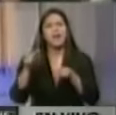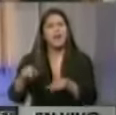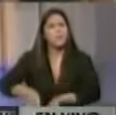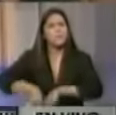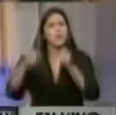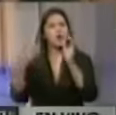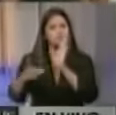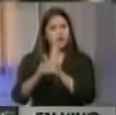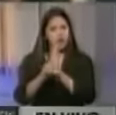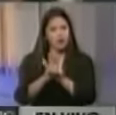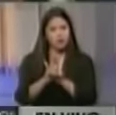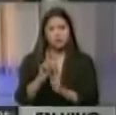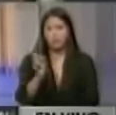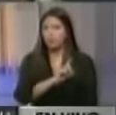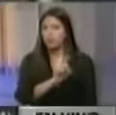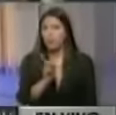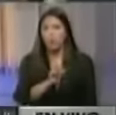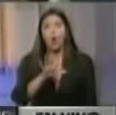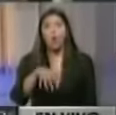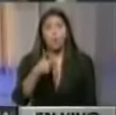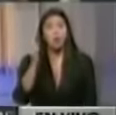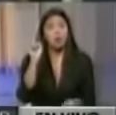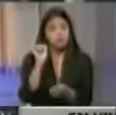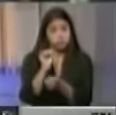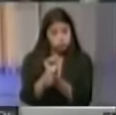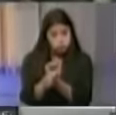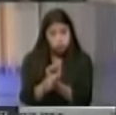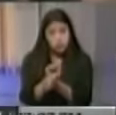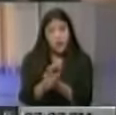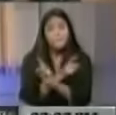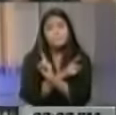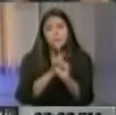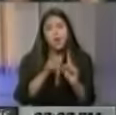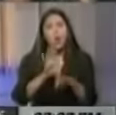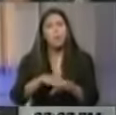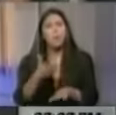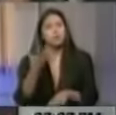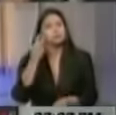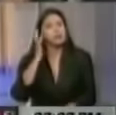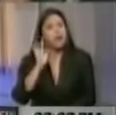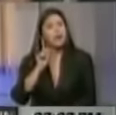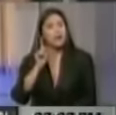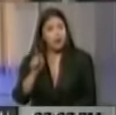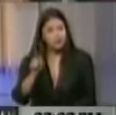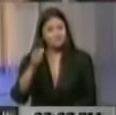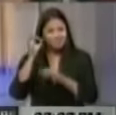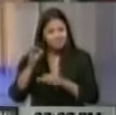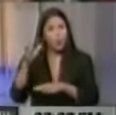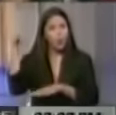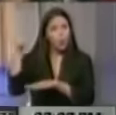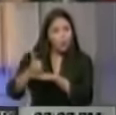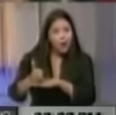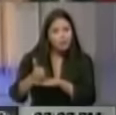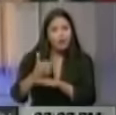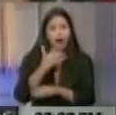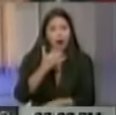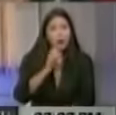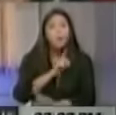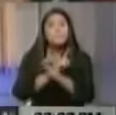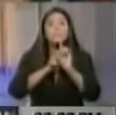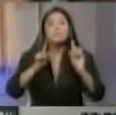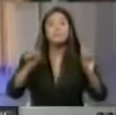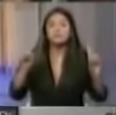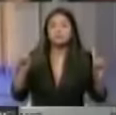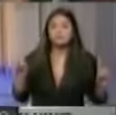violatorio de algún tipo de derecho humano. Pueden estar privados de libertad por presumirse o haberse demostrado la comisión de un hecho punible. Sin